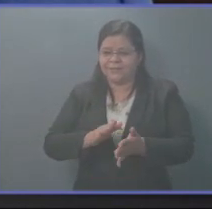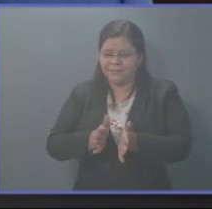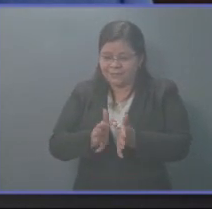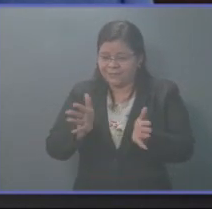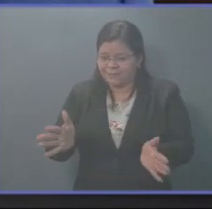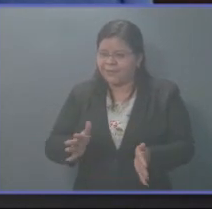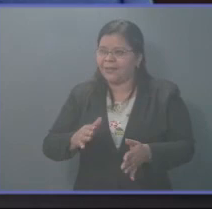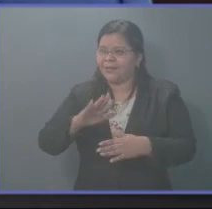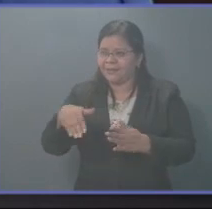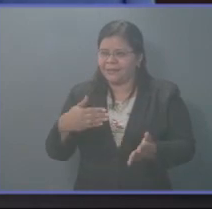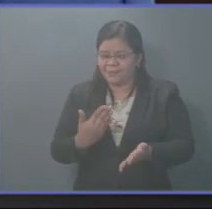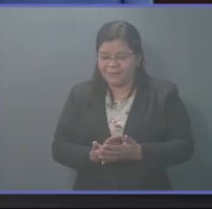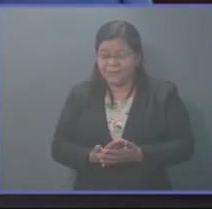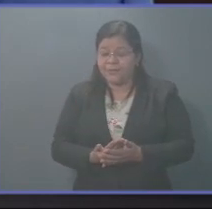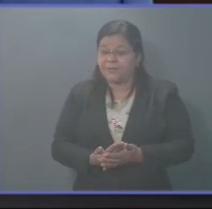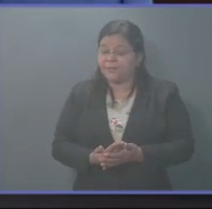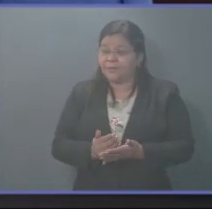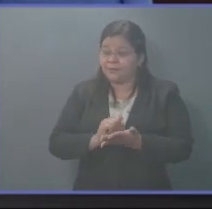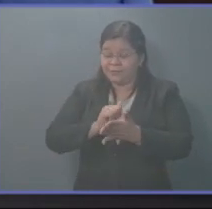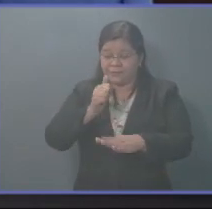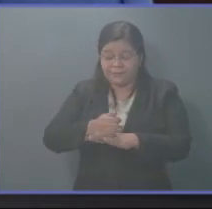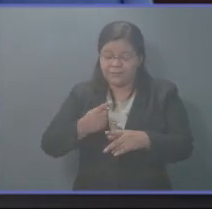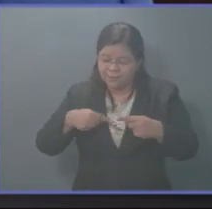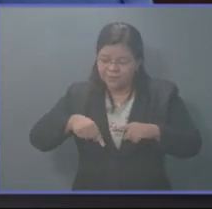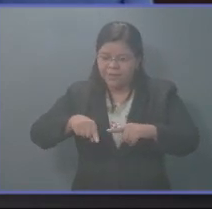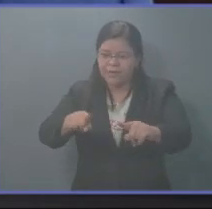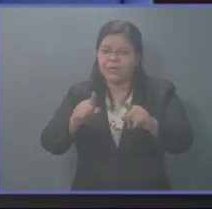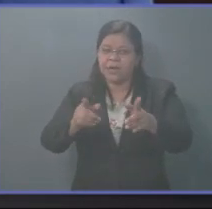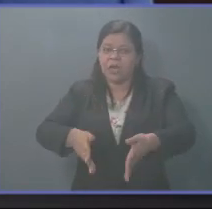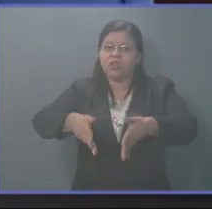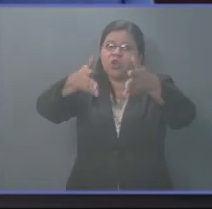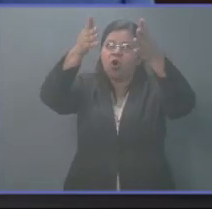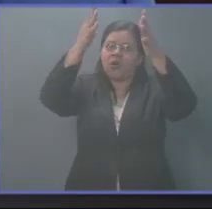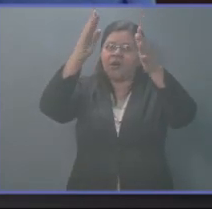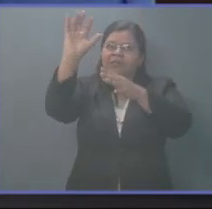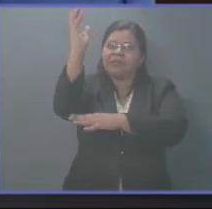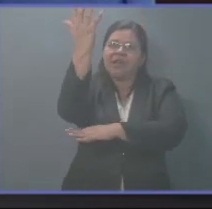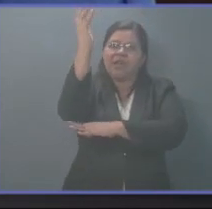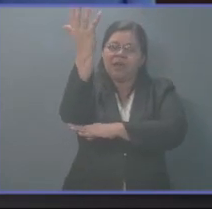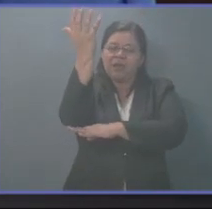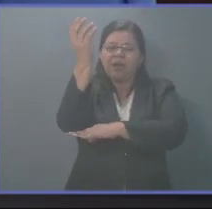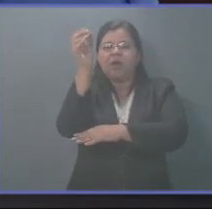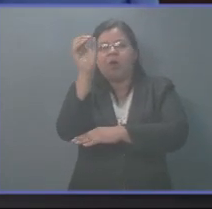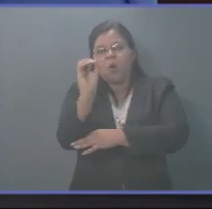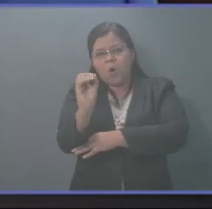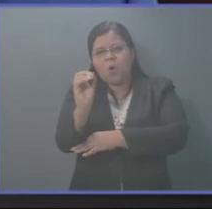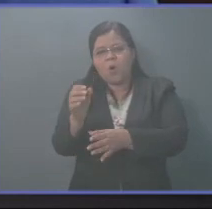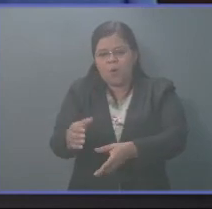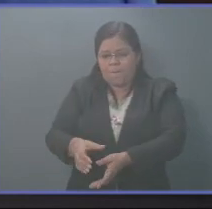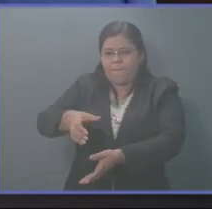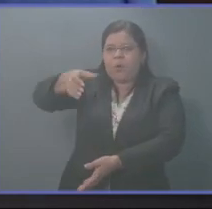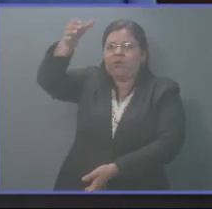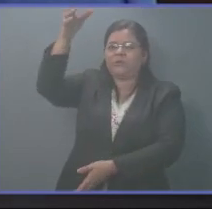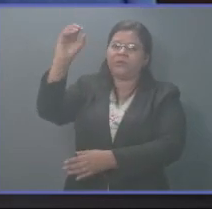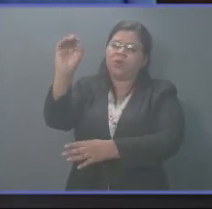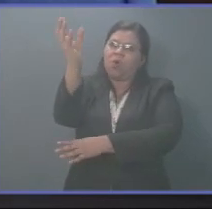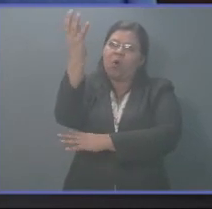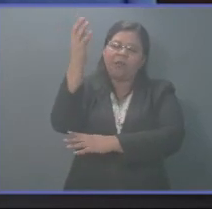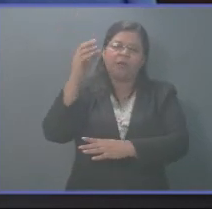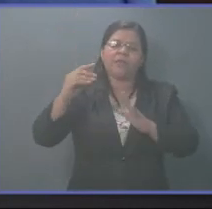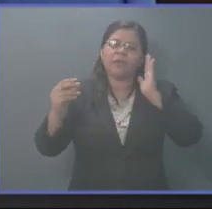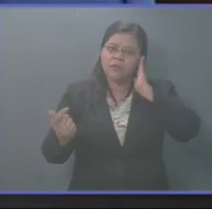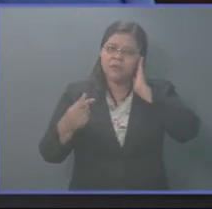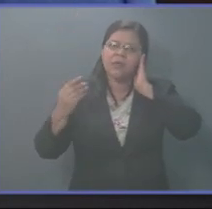generador la instalación o permanencia de torres, postes, monopolos y o antenas de radio